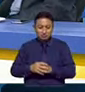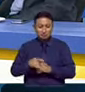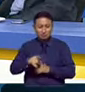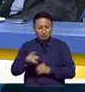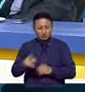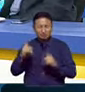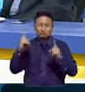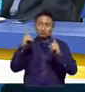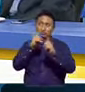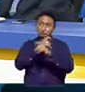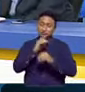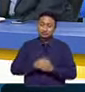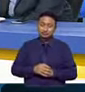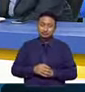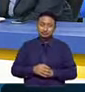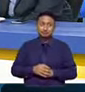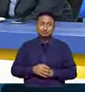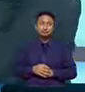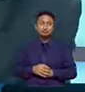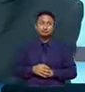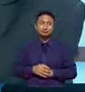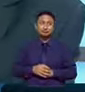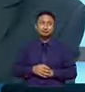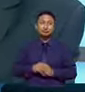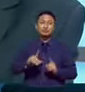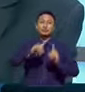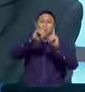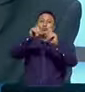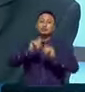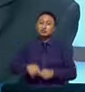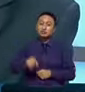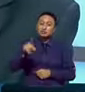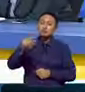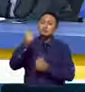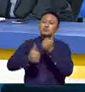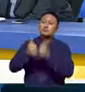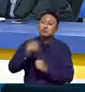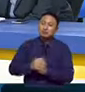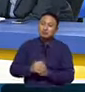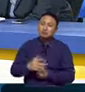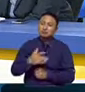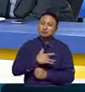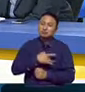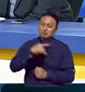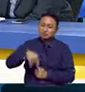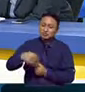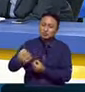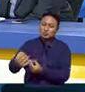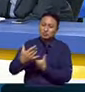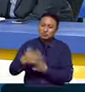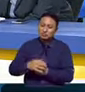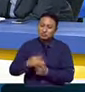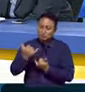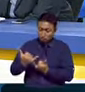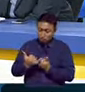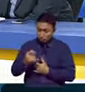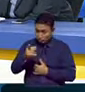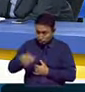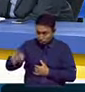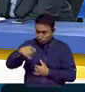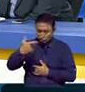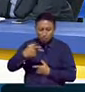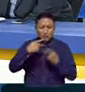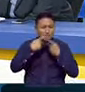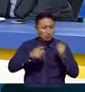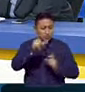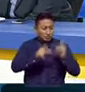¿no? Sí, sí. Y le voy a preguntar, ya no como analista, pero como candidato, ¿qué siente de esta parte de la información a la que ha tenido el